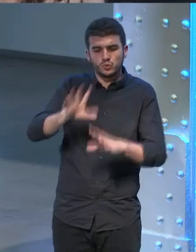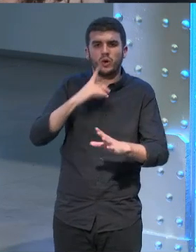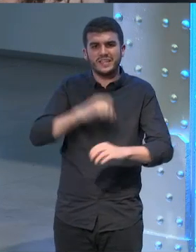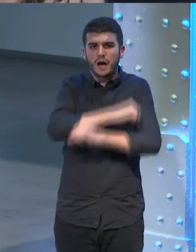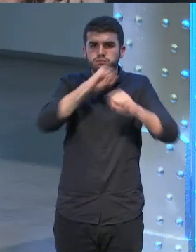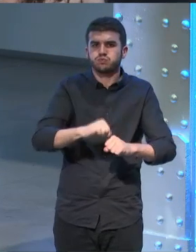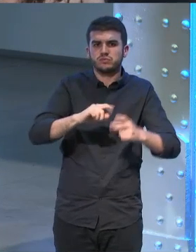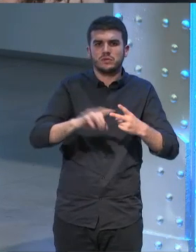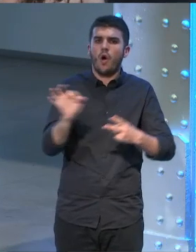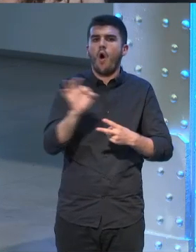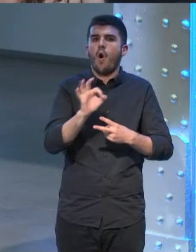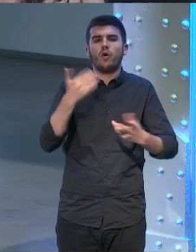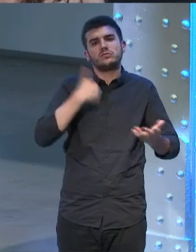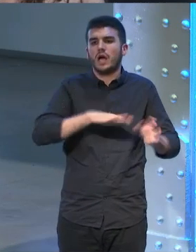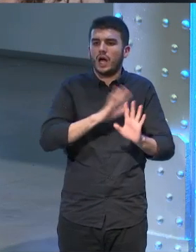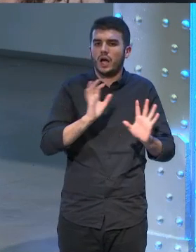inmadura o que tenga una determinada